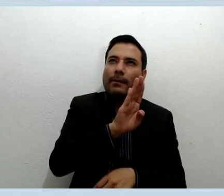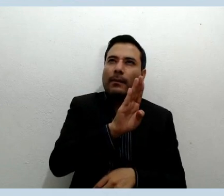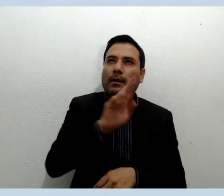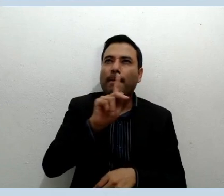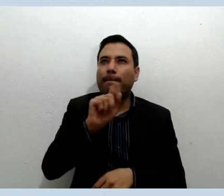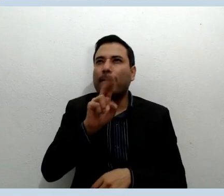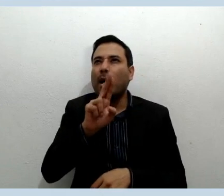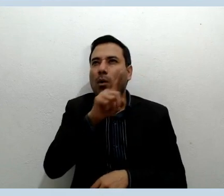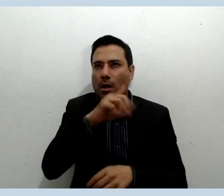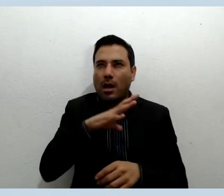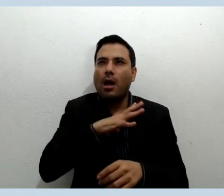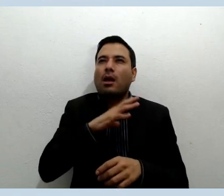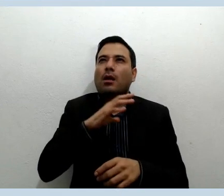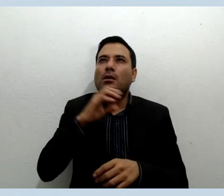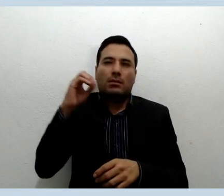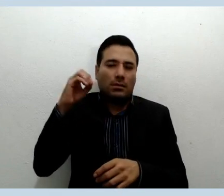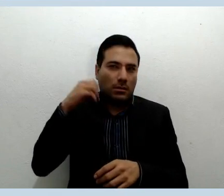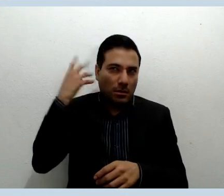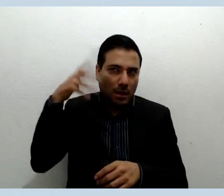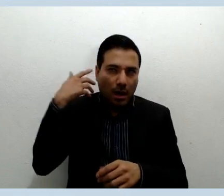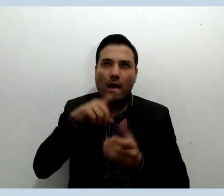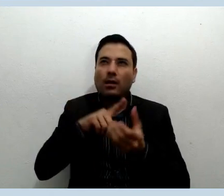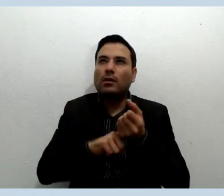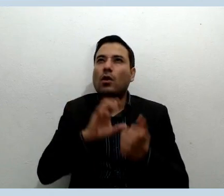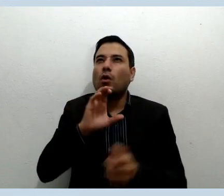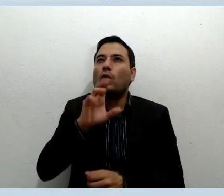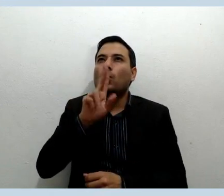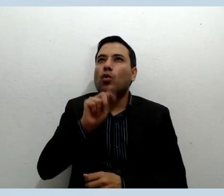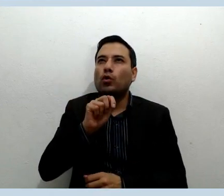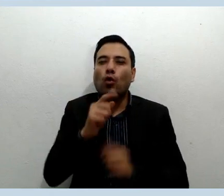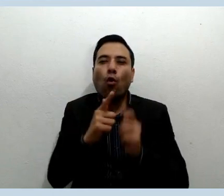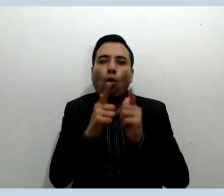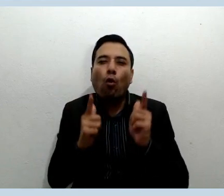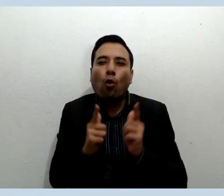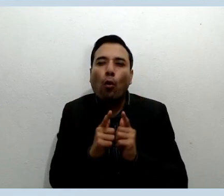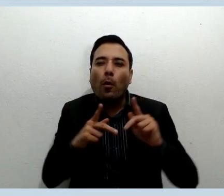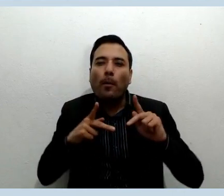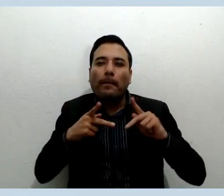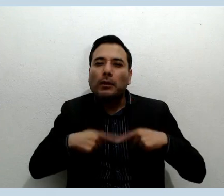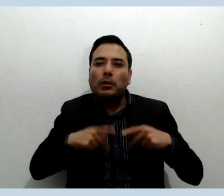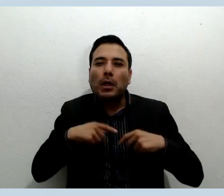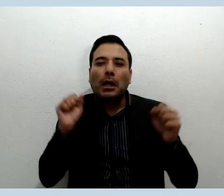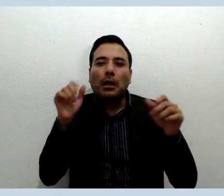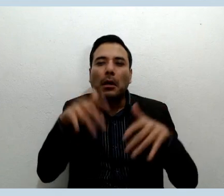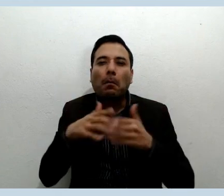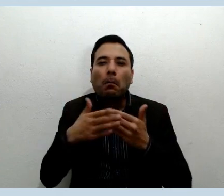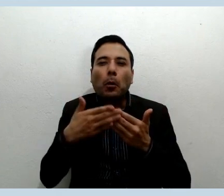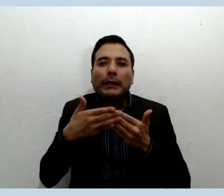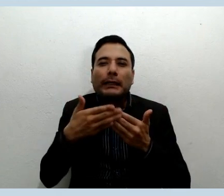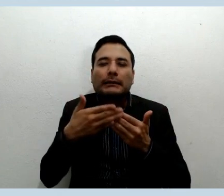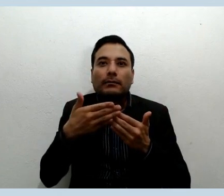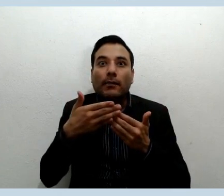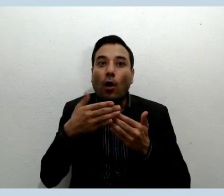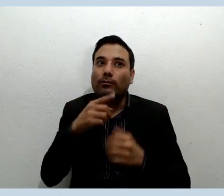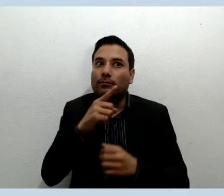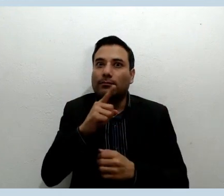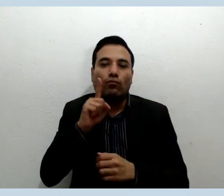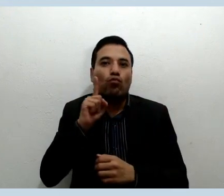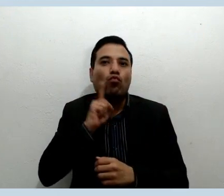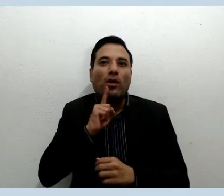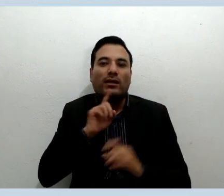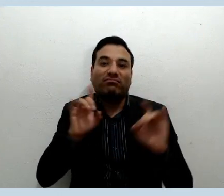Cut pero justo era un grupo como más reducido Y eso y ángeles Cruz es una Rockstar